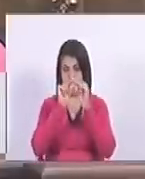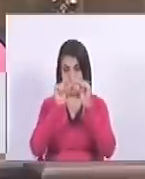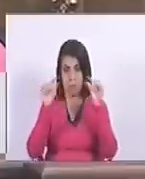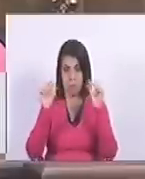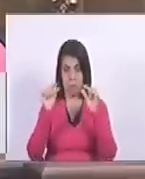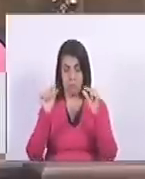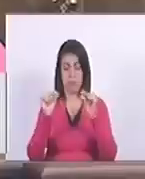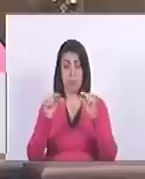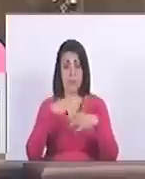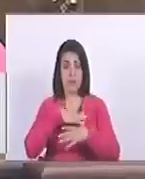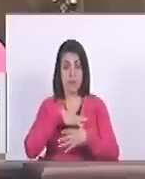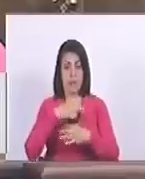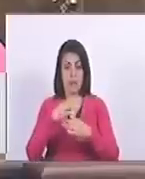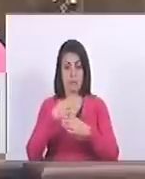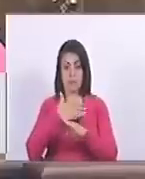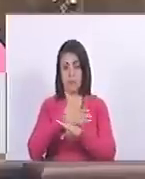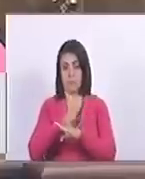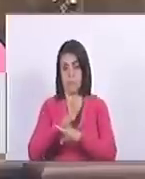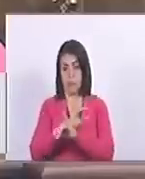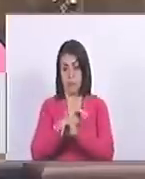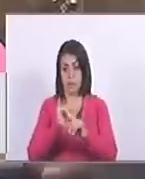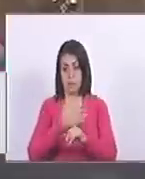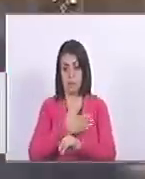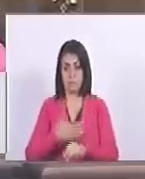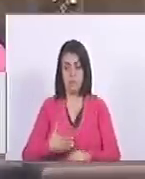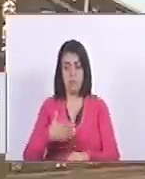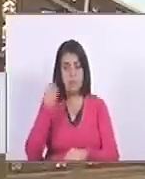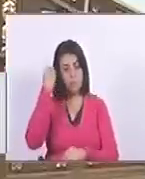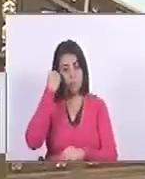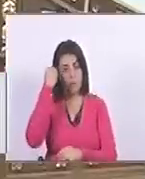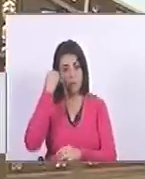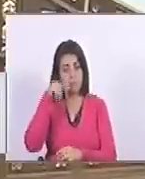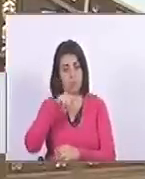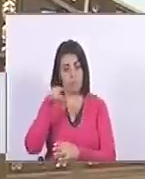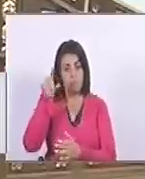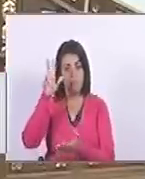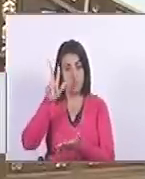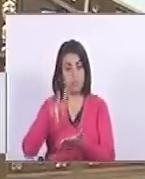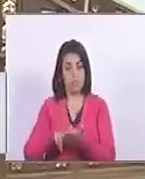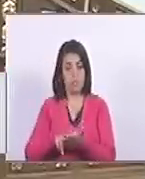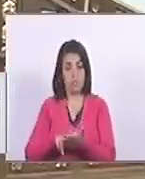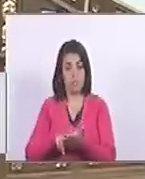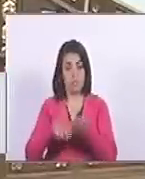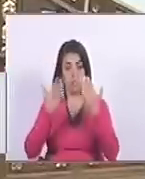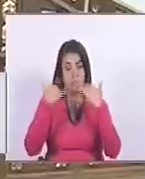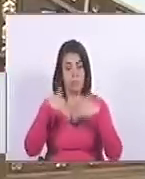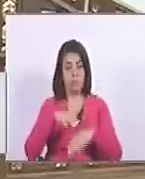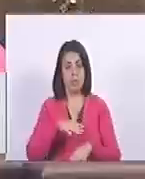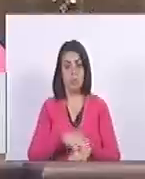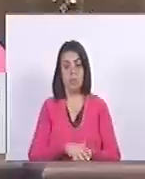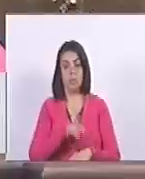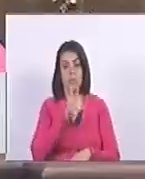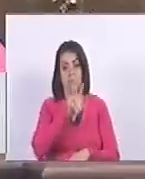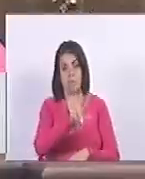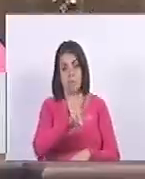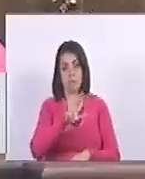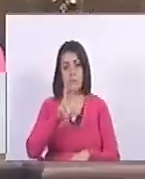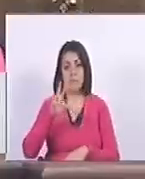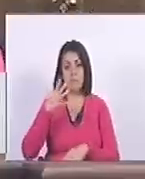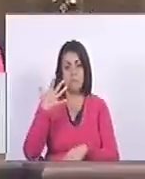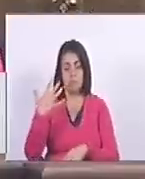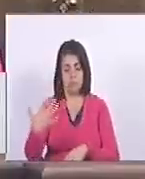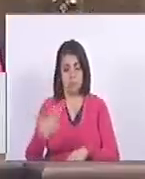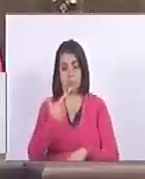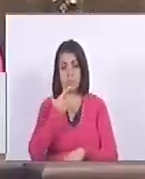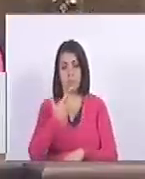Epígrafe de los intereses moratorios. Esto, señor presidente. En consideración al epígrafe. Aprobado. Siguiente.